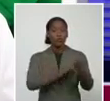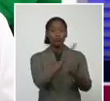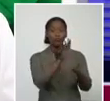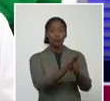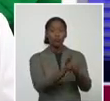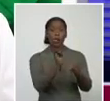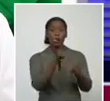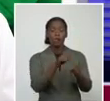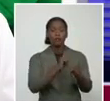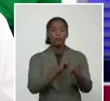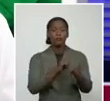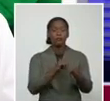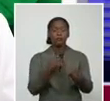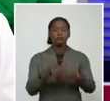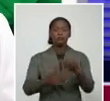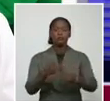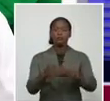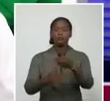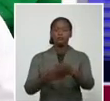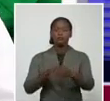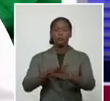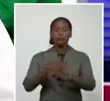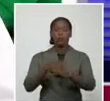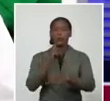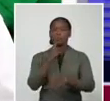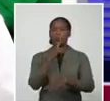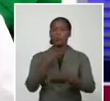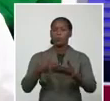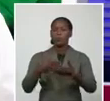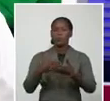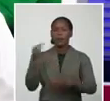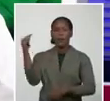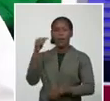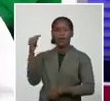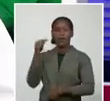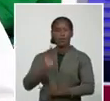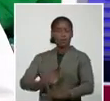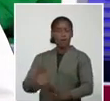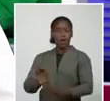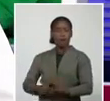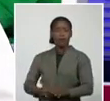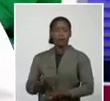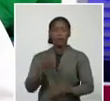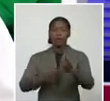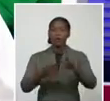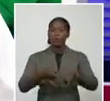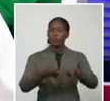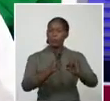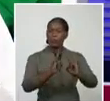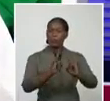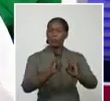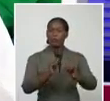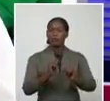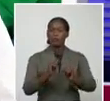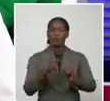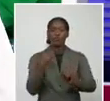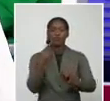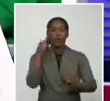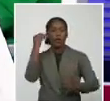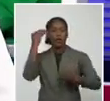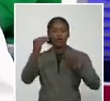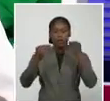COVID en el PCR. Sin embargo, son casos fallecidos, son casos que cuando se analiza tiene que ver